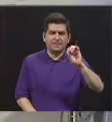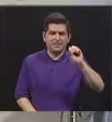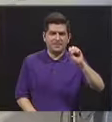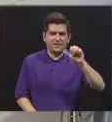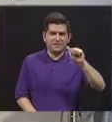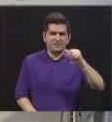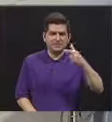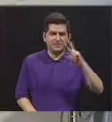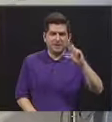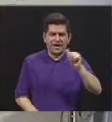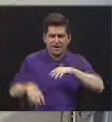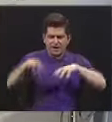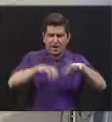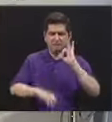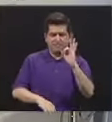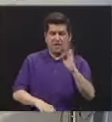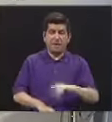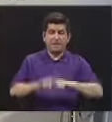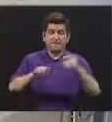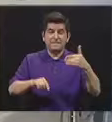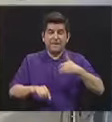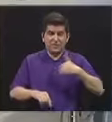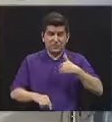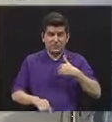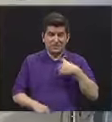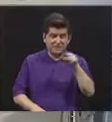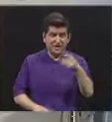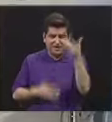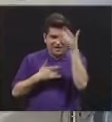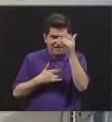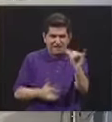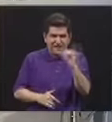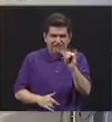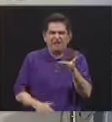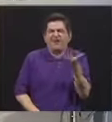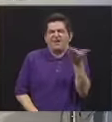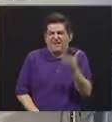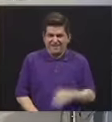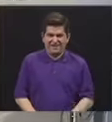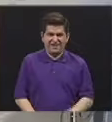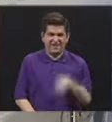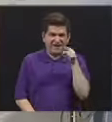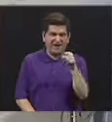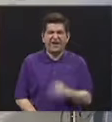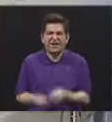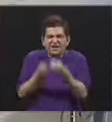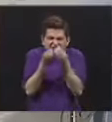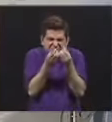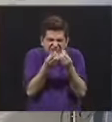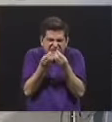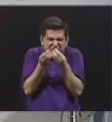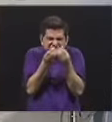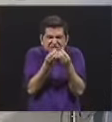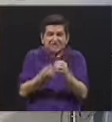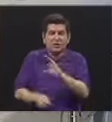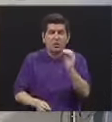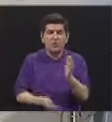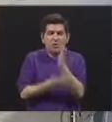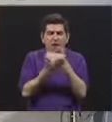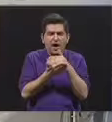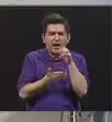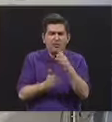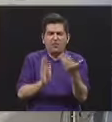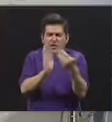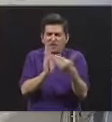bisagra en perfecto estado que se mueve y cuando tiene artritis lo que esa bisagra tiene es como que si se le hace rumb